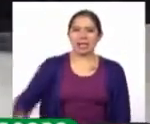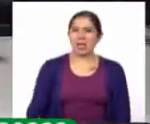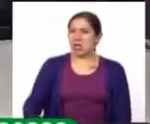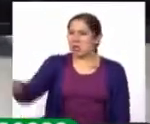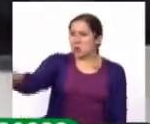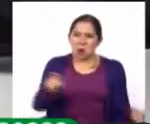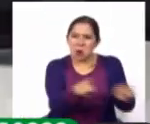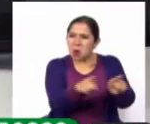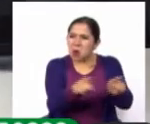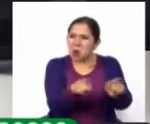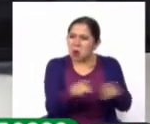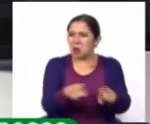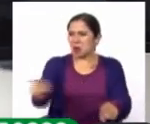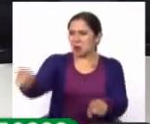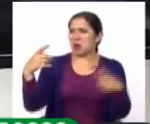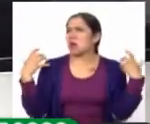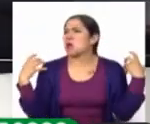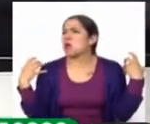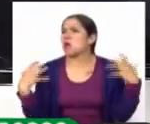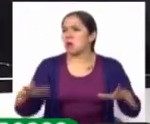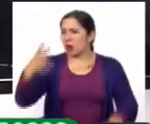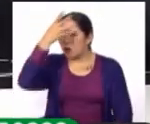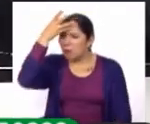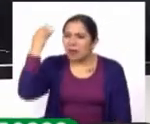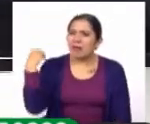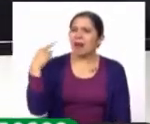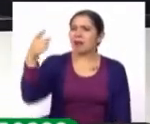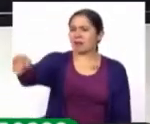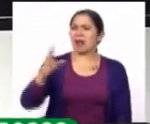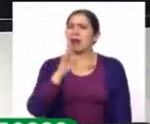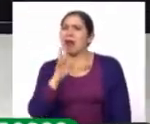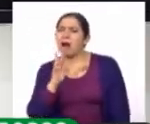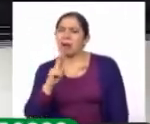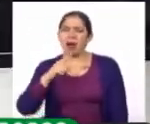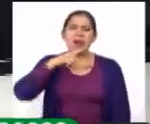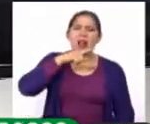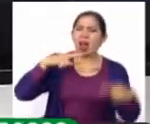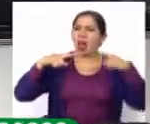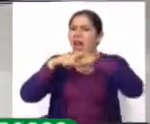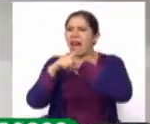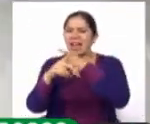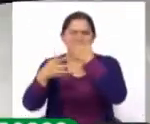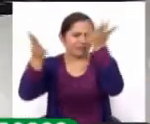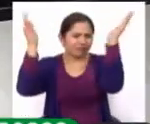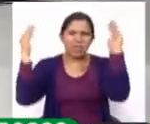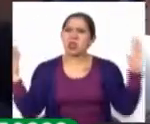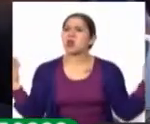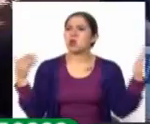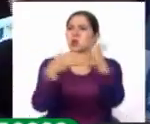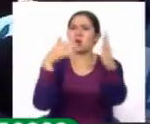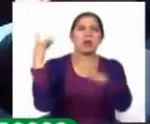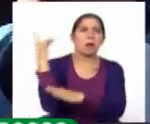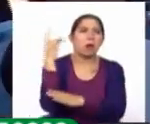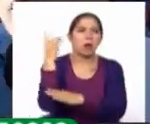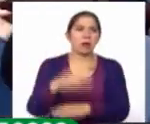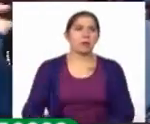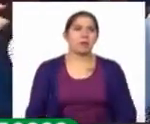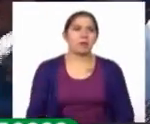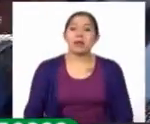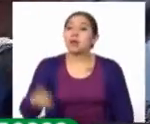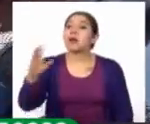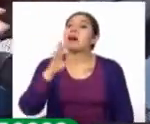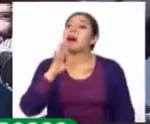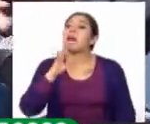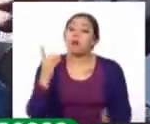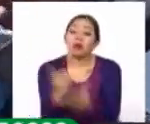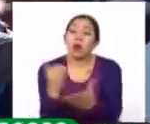cómplice. ¿No quiere unidad? No quiere unidad. Lo dice y lo contradice. Es un tipo que va en contra de Bolivia. Lo que me está contando es un